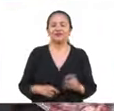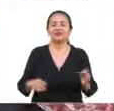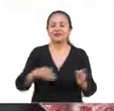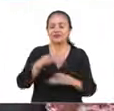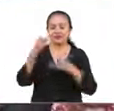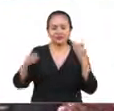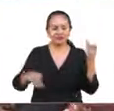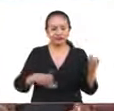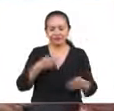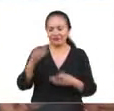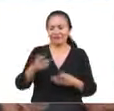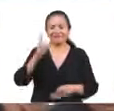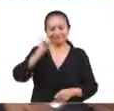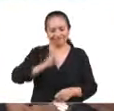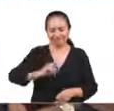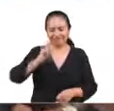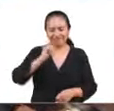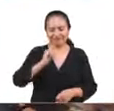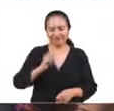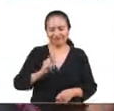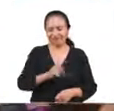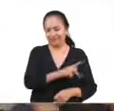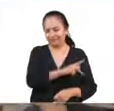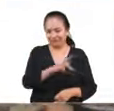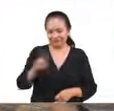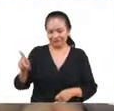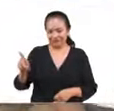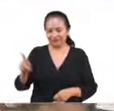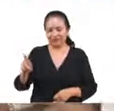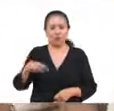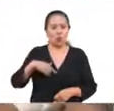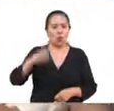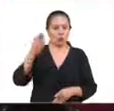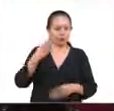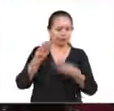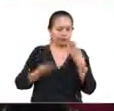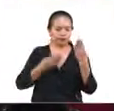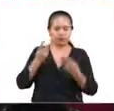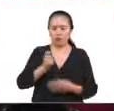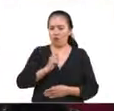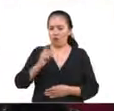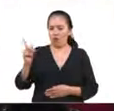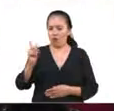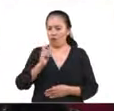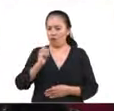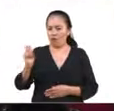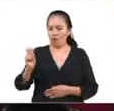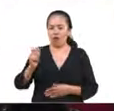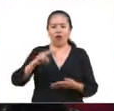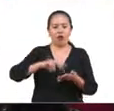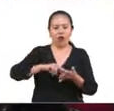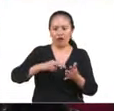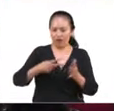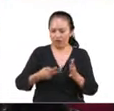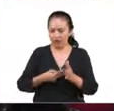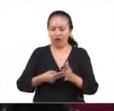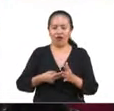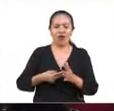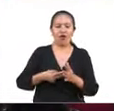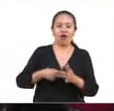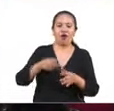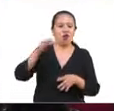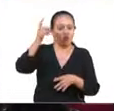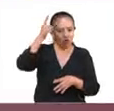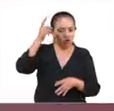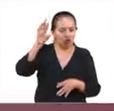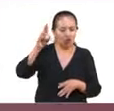Todas son mujeres con estudios, ingenieras forestales, doctoras en